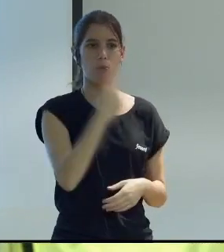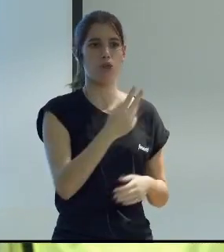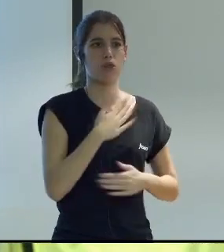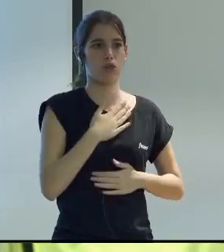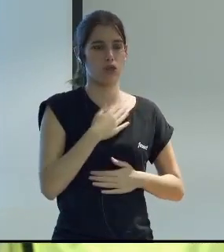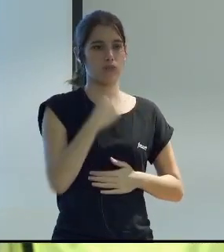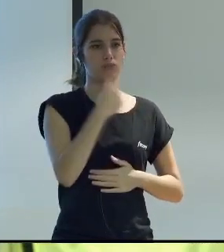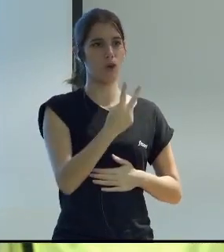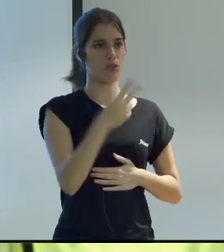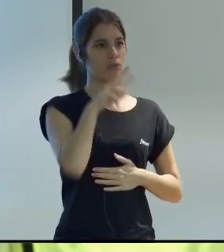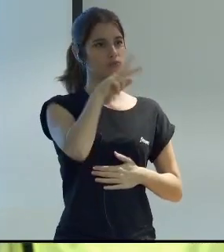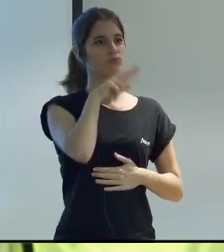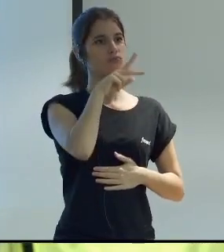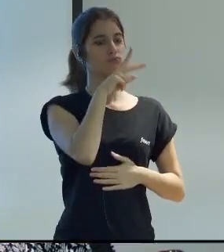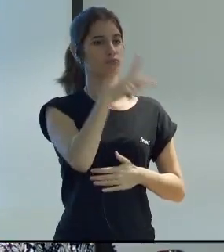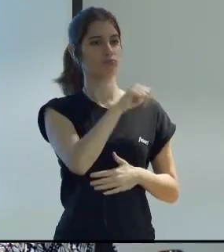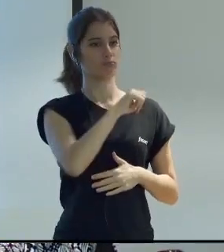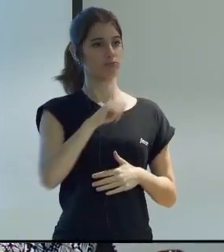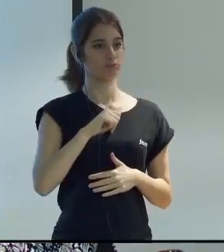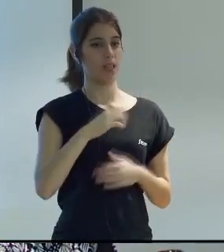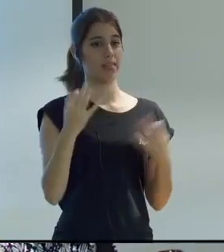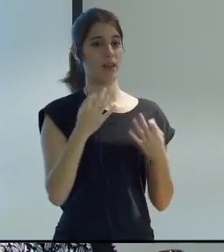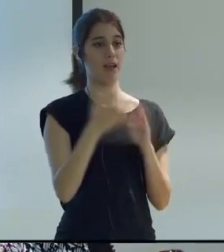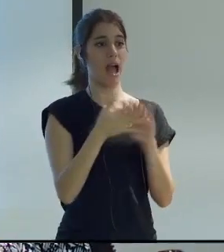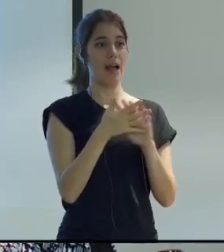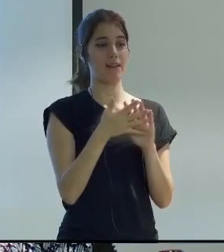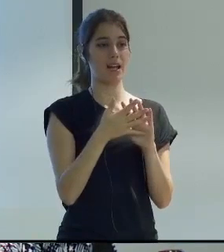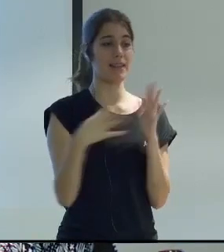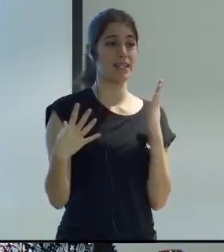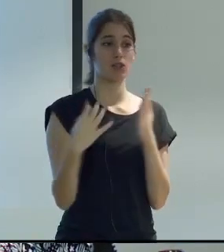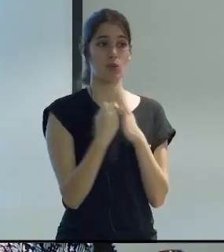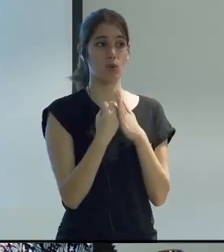y tenemos que hablar de todas las